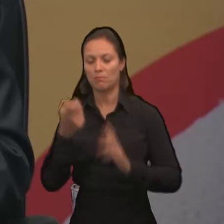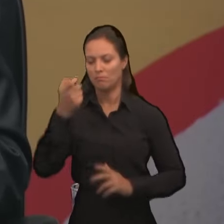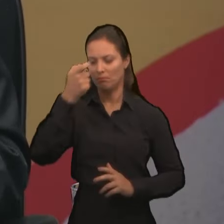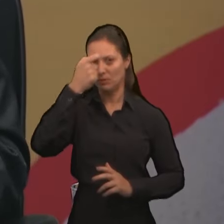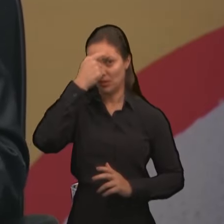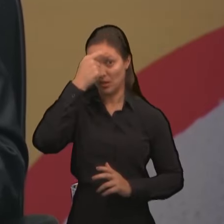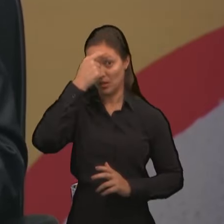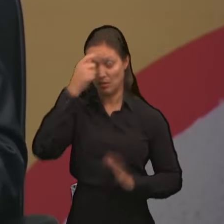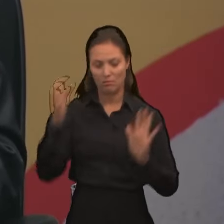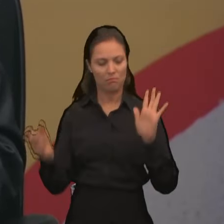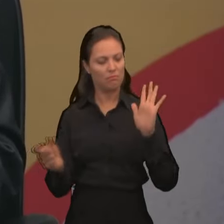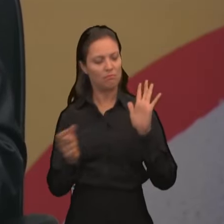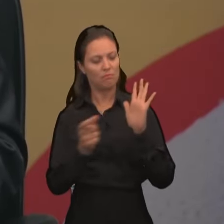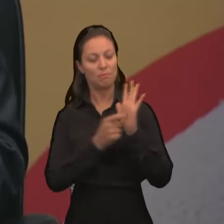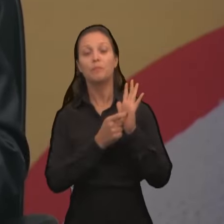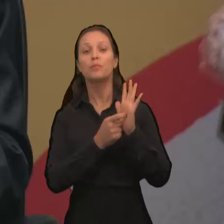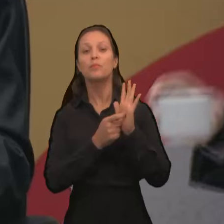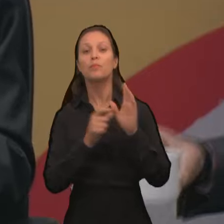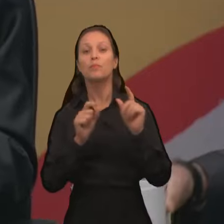inteligencia artificial.